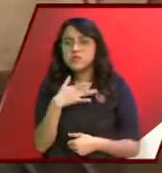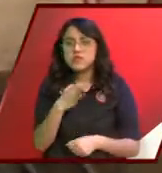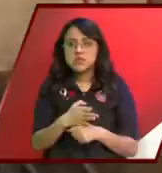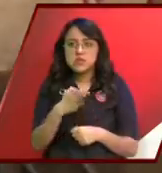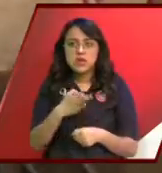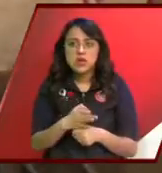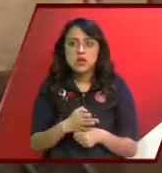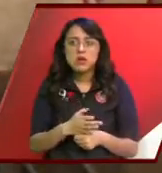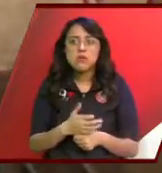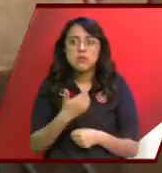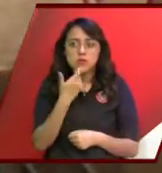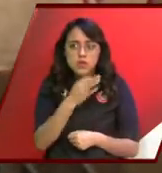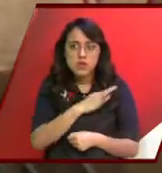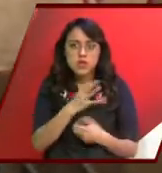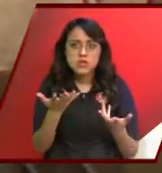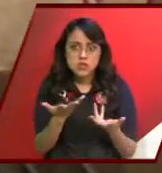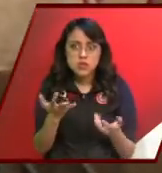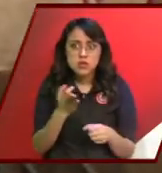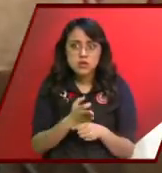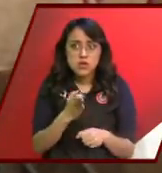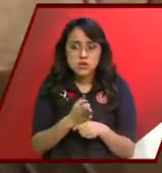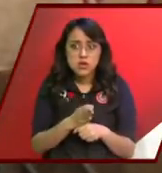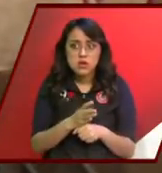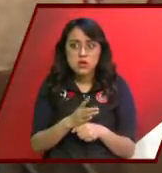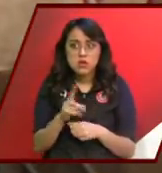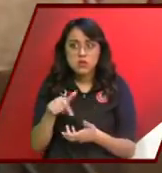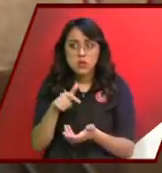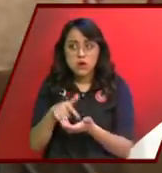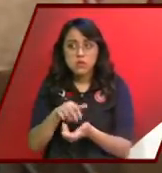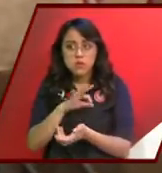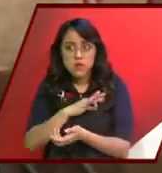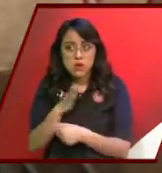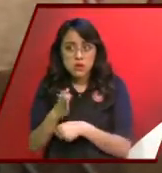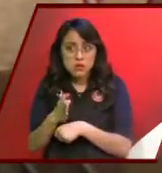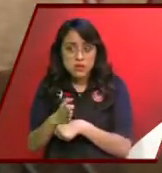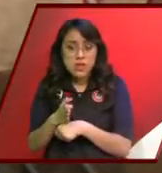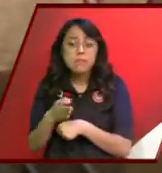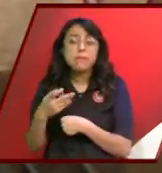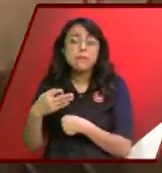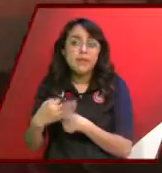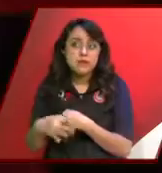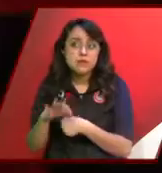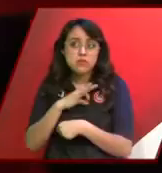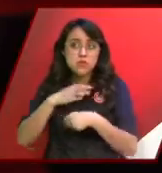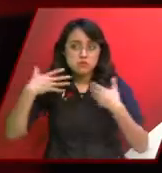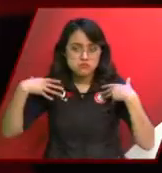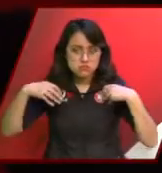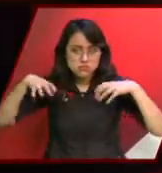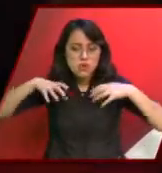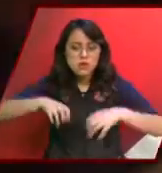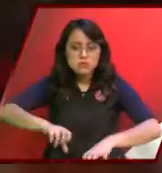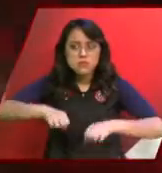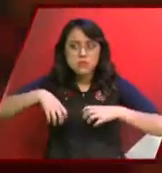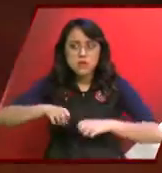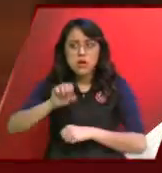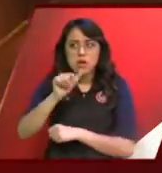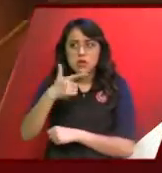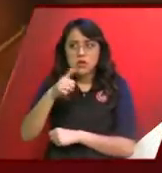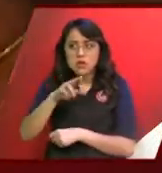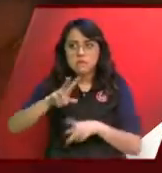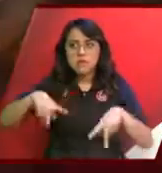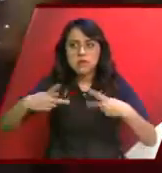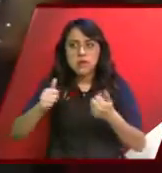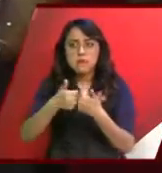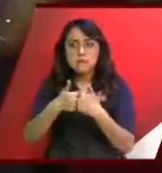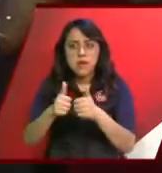de improvisarle por el momento un consultorio en donde pueda dar masajes. Actualmente Edgar y su mamá venden pan,